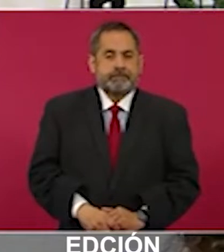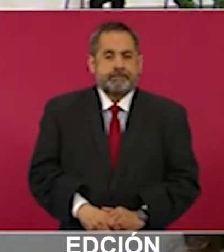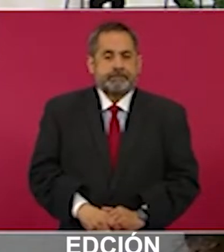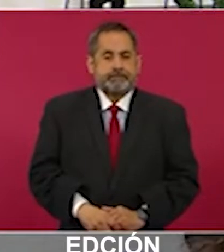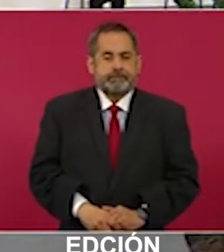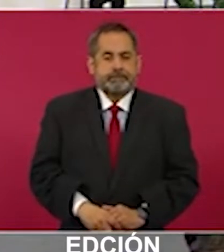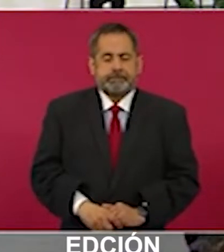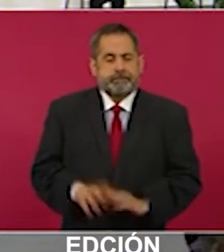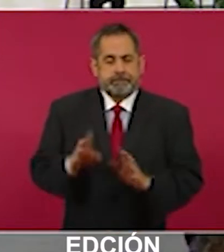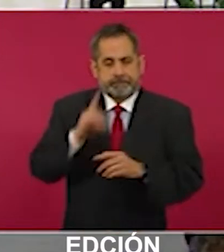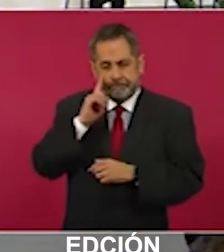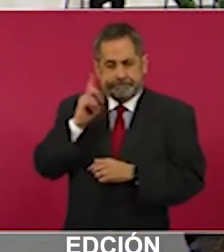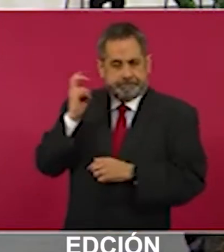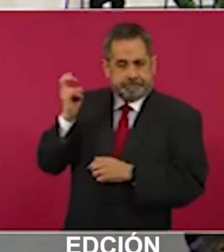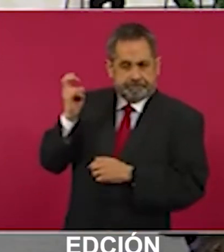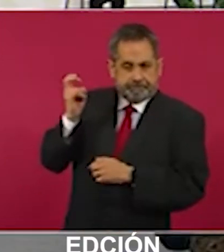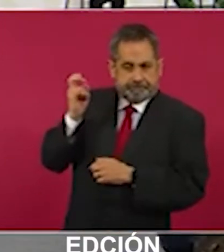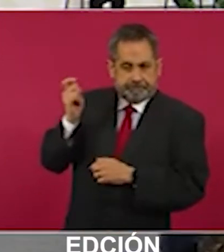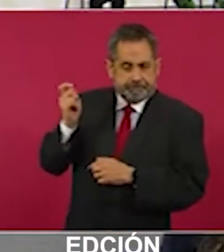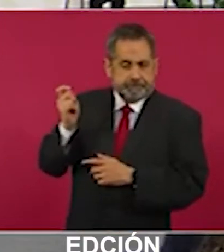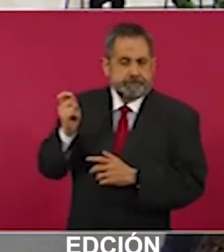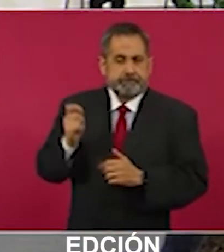Bueno, esto es lo que